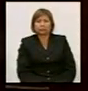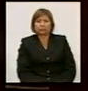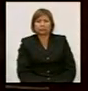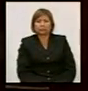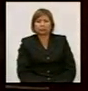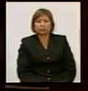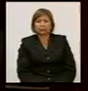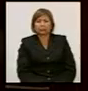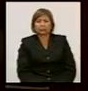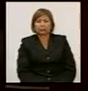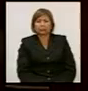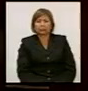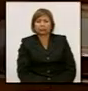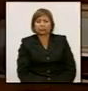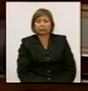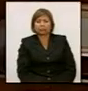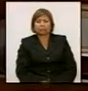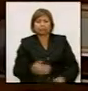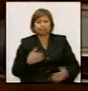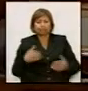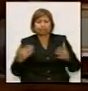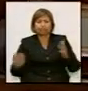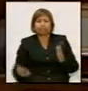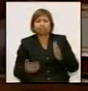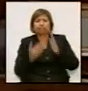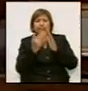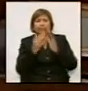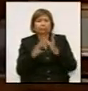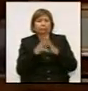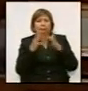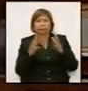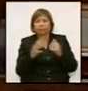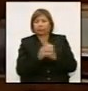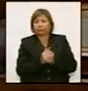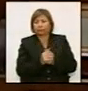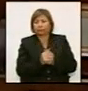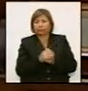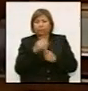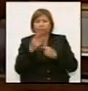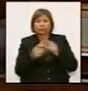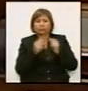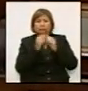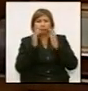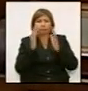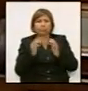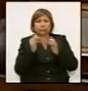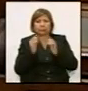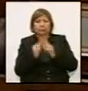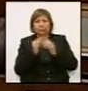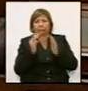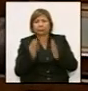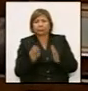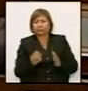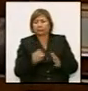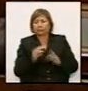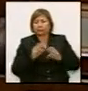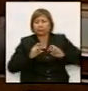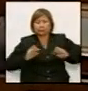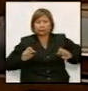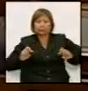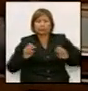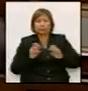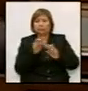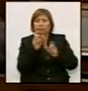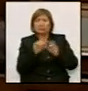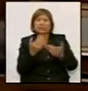Nunca tuve que enfrentarme tanto día a día como un programa que